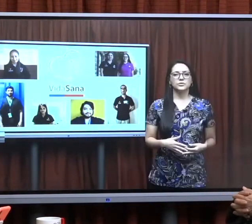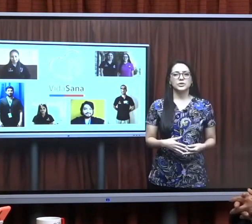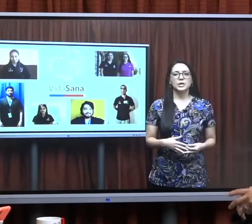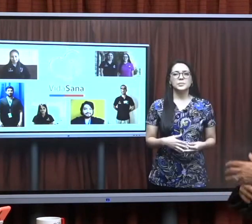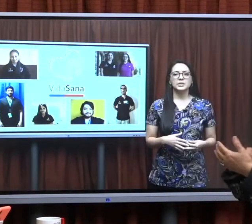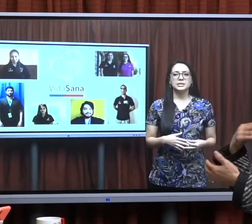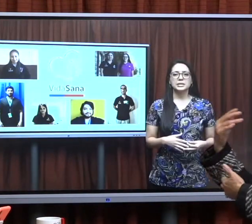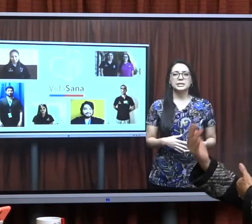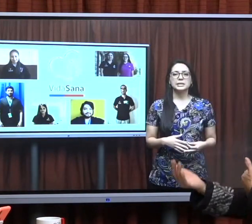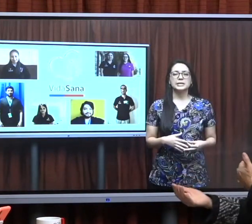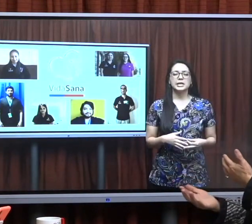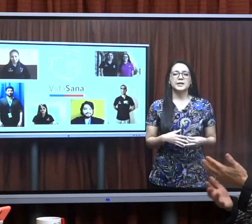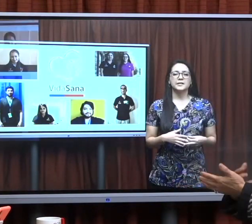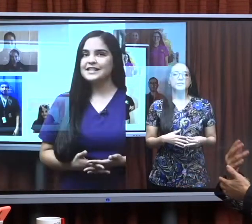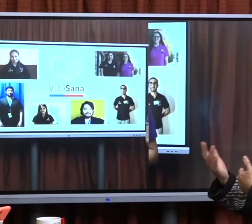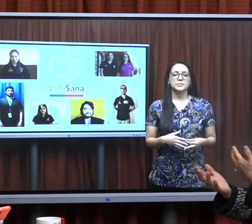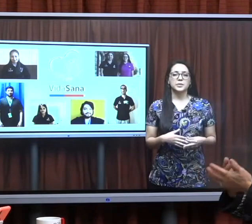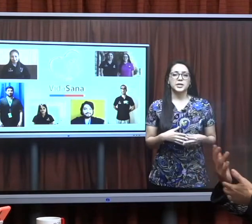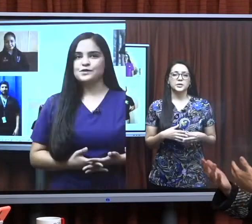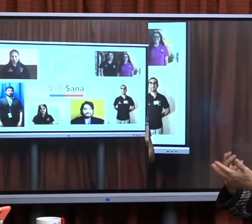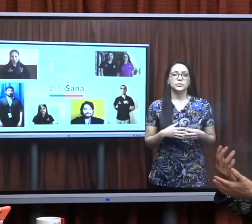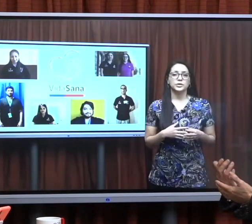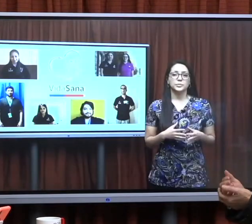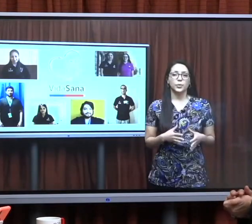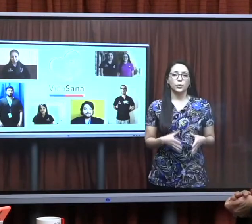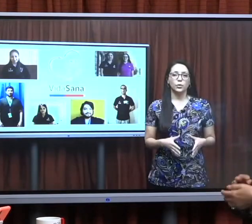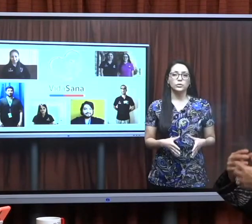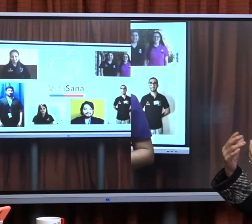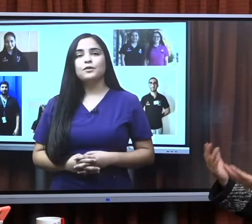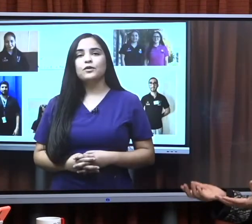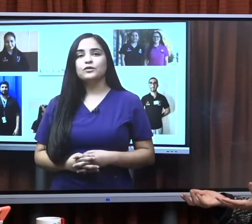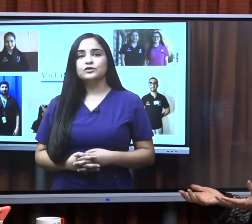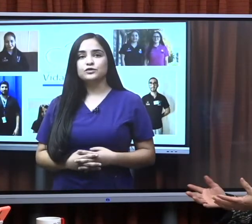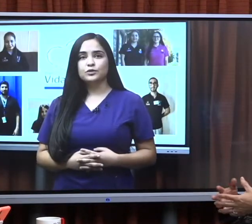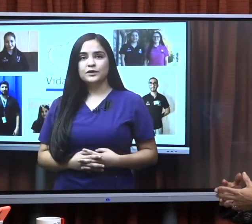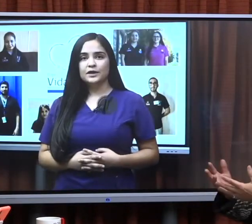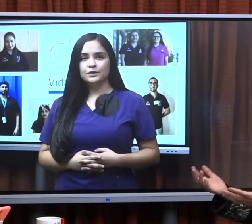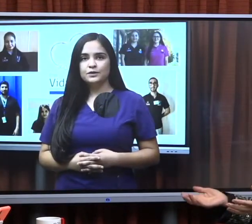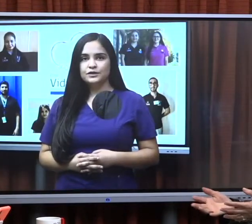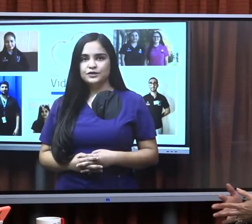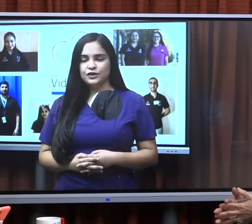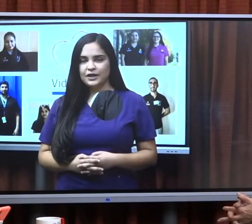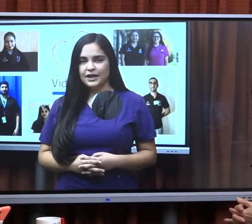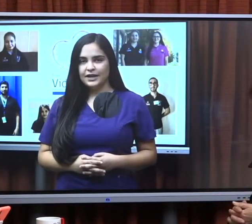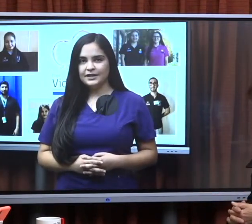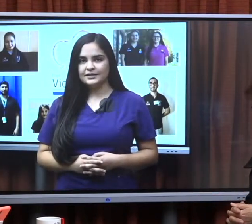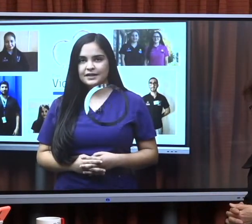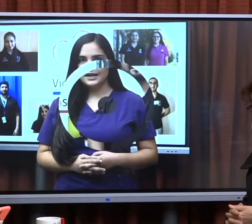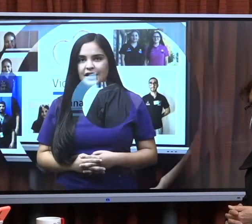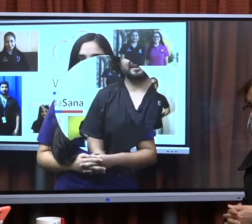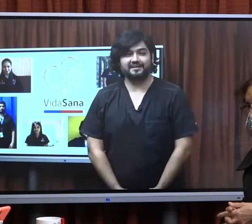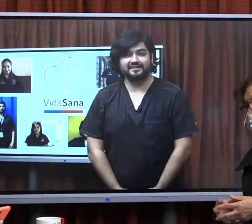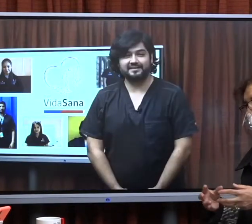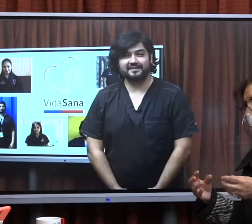Senda impulsa incluso con la colaboración permanente nuestra para la aplicación de encuestas a nuestros funcionarios.